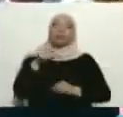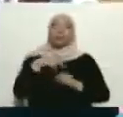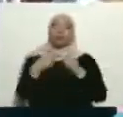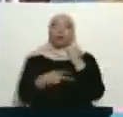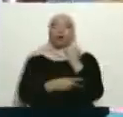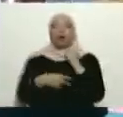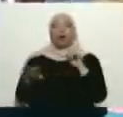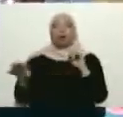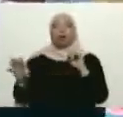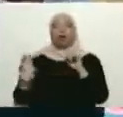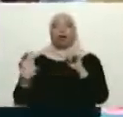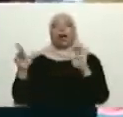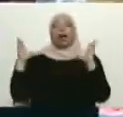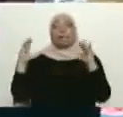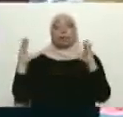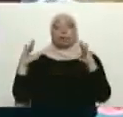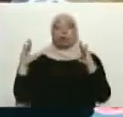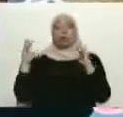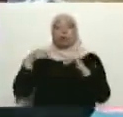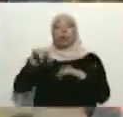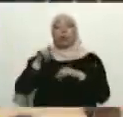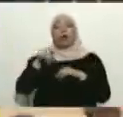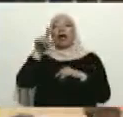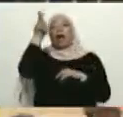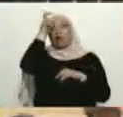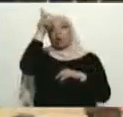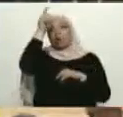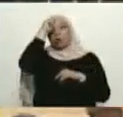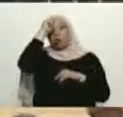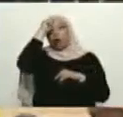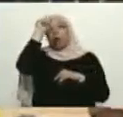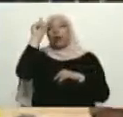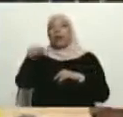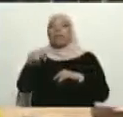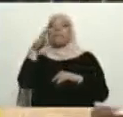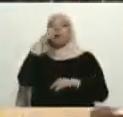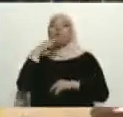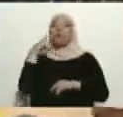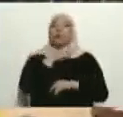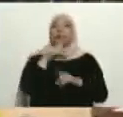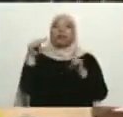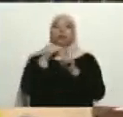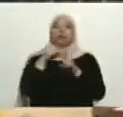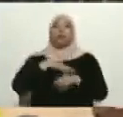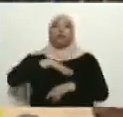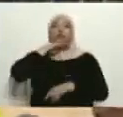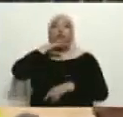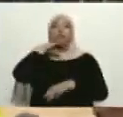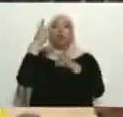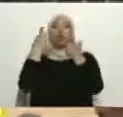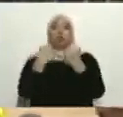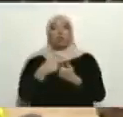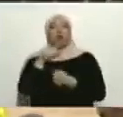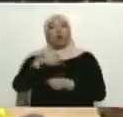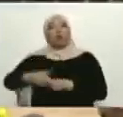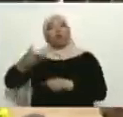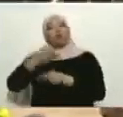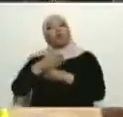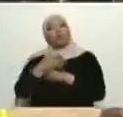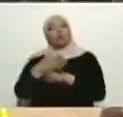canaima y la colonia Tovar con un cien por ciento de ocupación hotelera pero son buenos números para compartir con